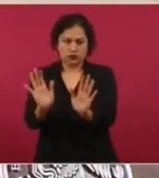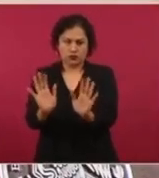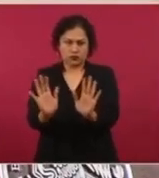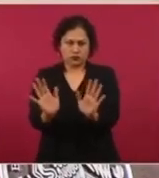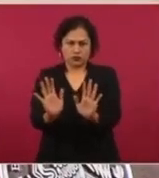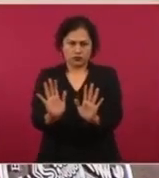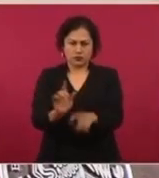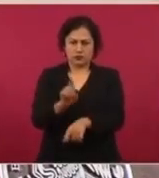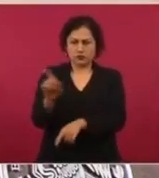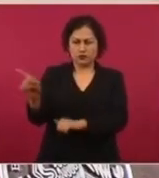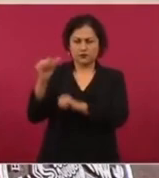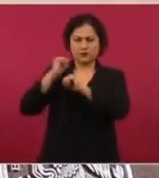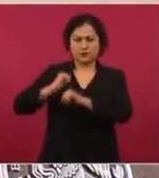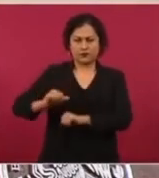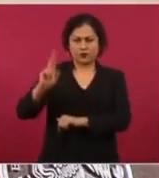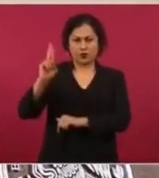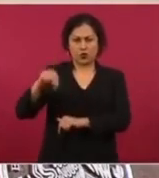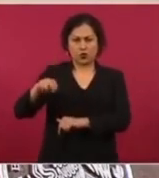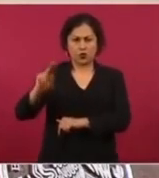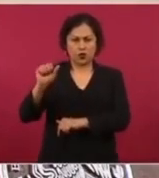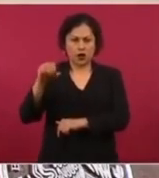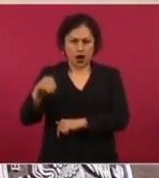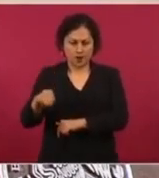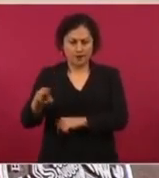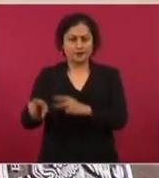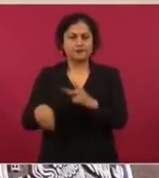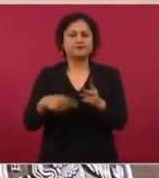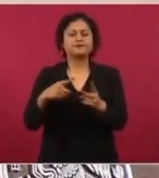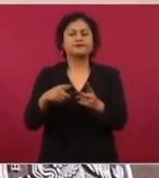que resuelva la UNAM, lo que